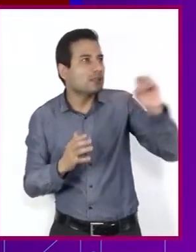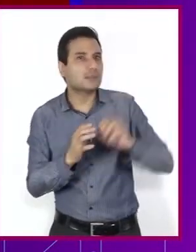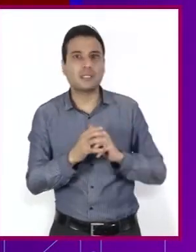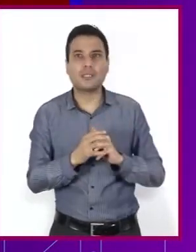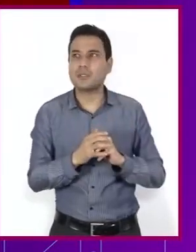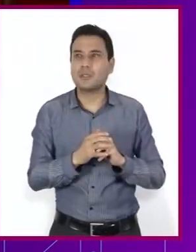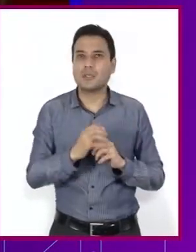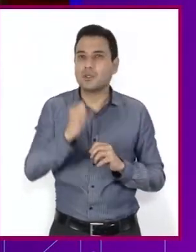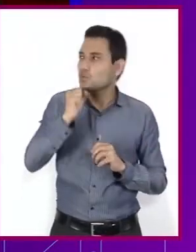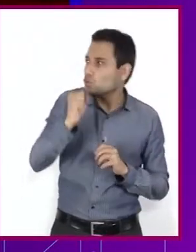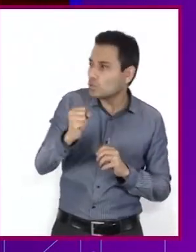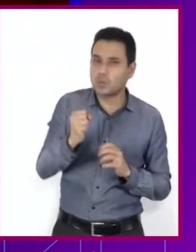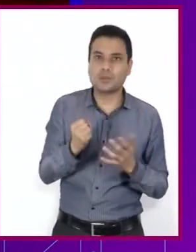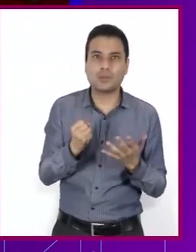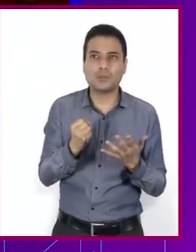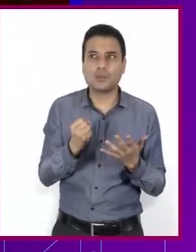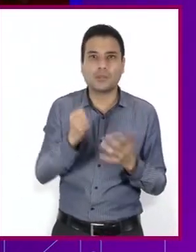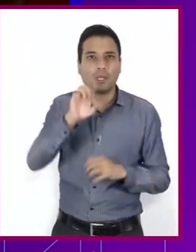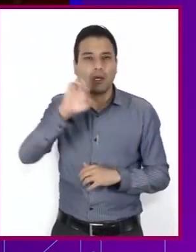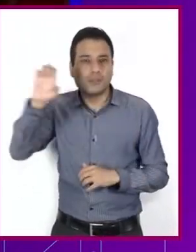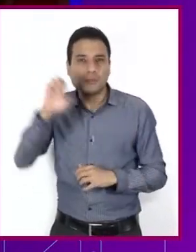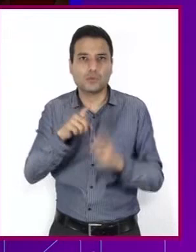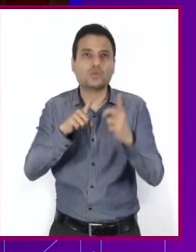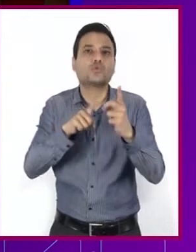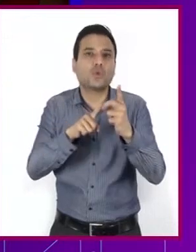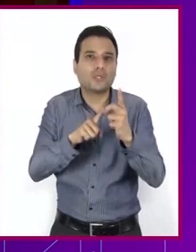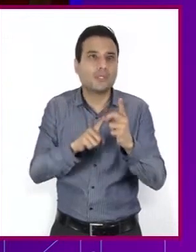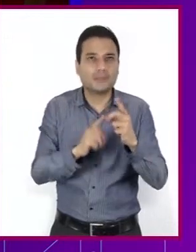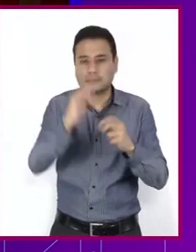sur y otros hacia el oriente.